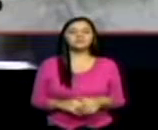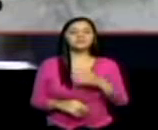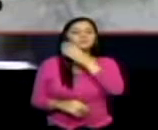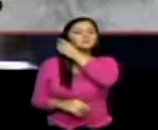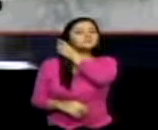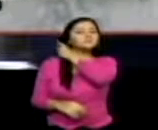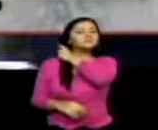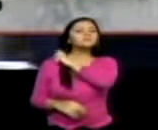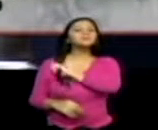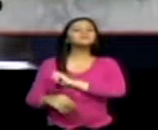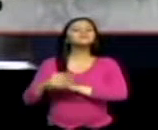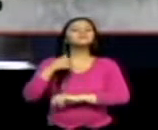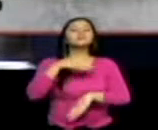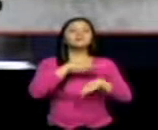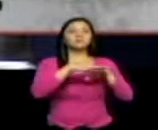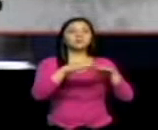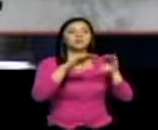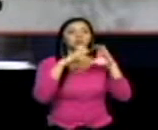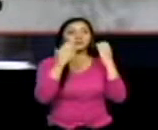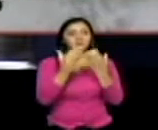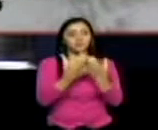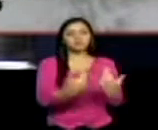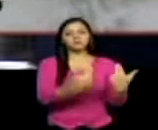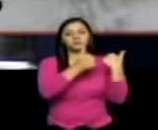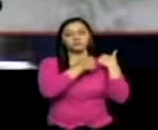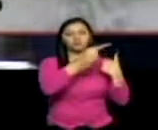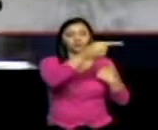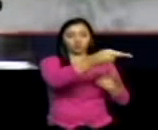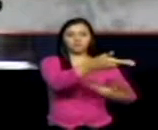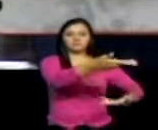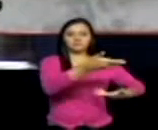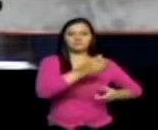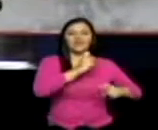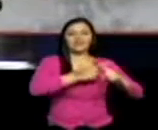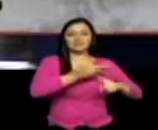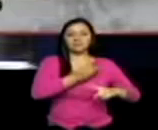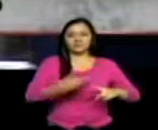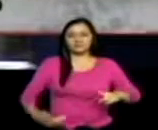de la Comisión de Anuncio a cumplir con el encargo que les ha confiado el Congreso.